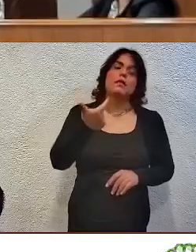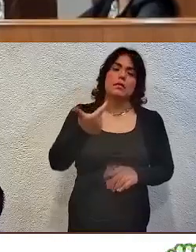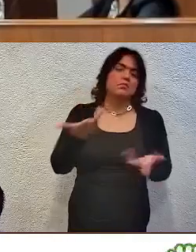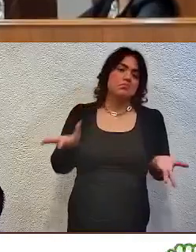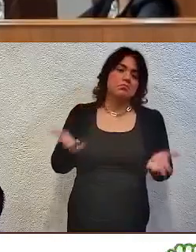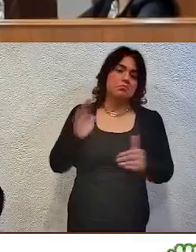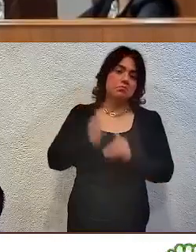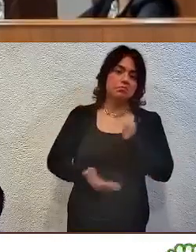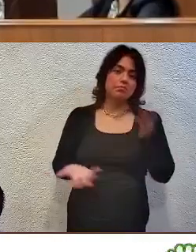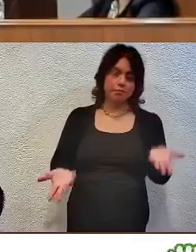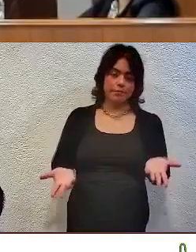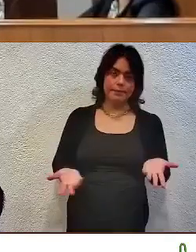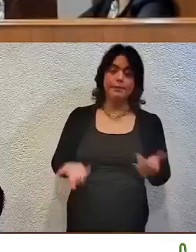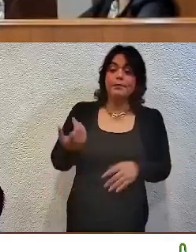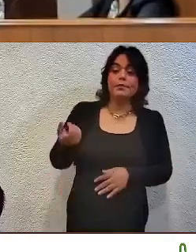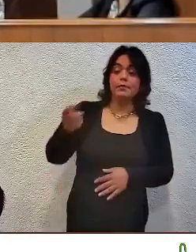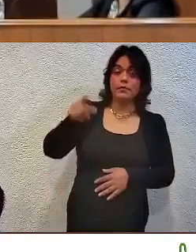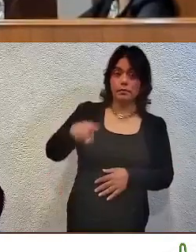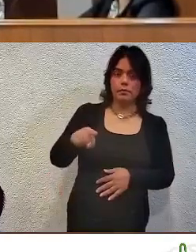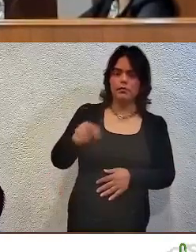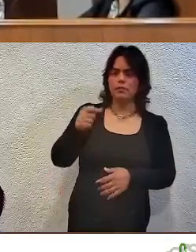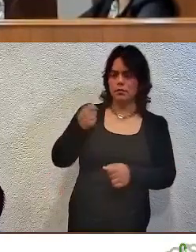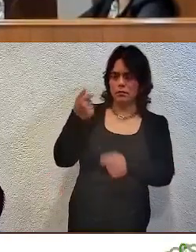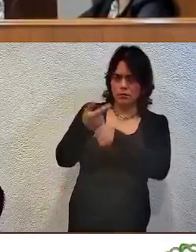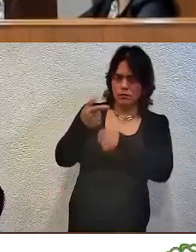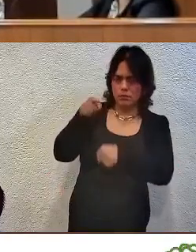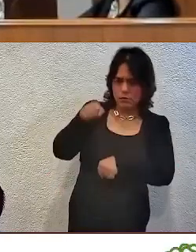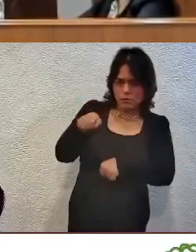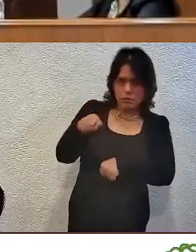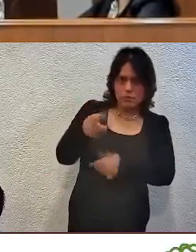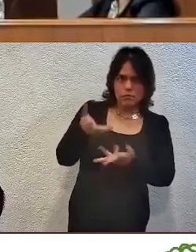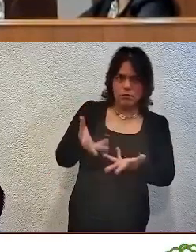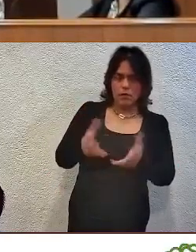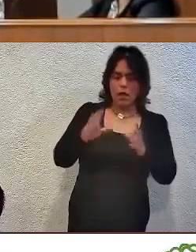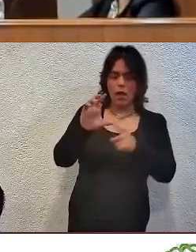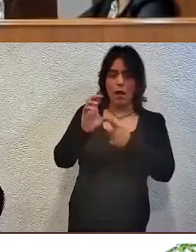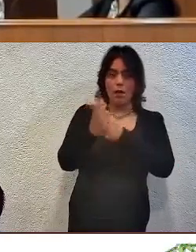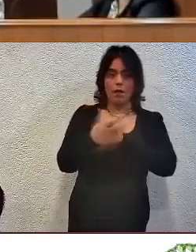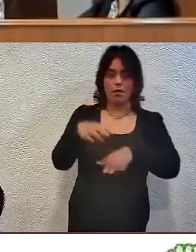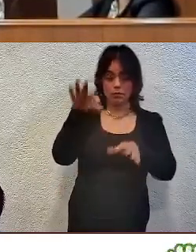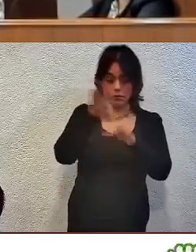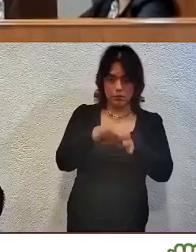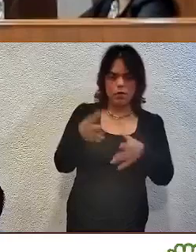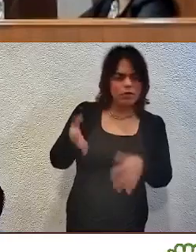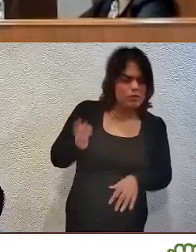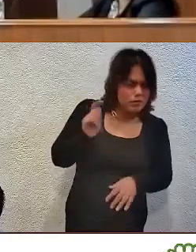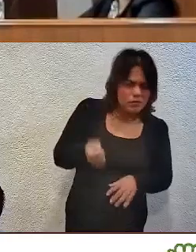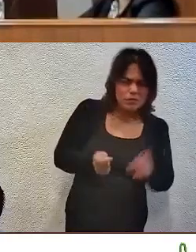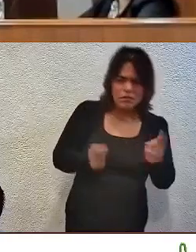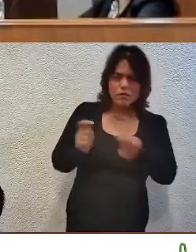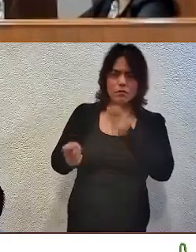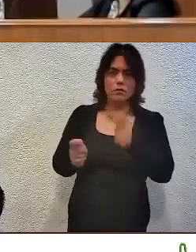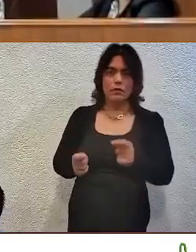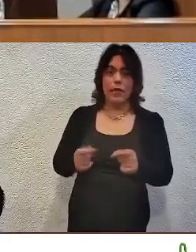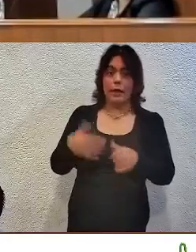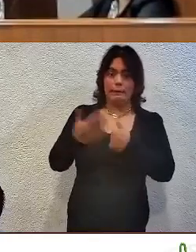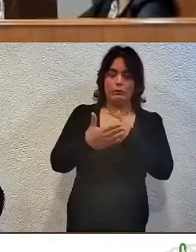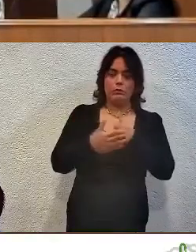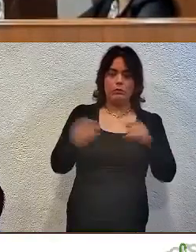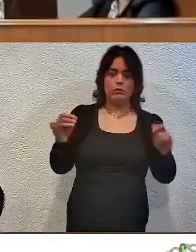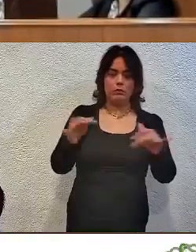obstante, ordenó dar vista a la Comisión de Organización Electoral para que considerara estos hechos en la futura integración del Consejo